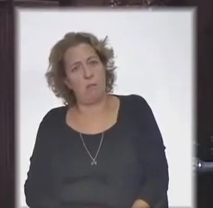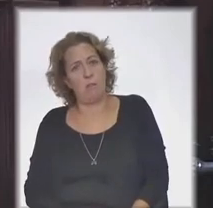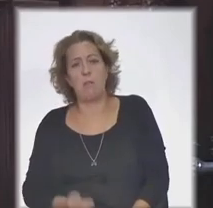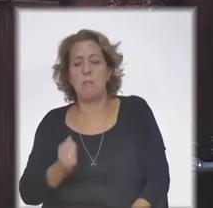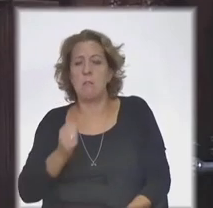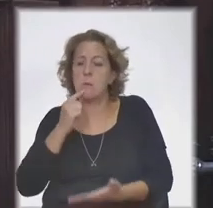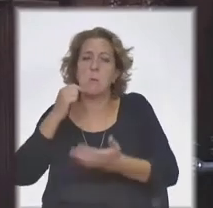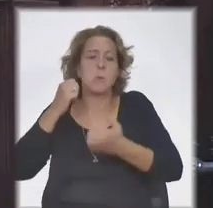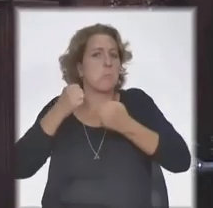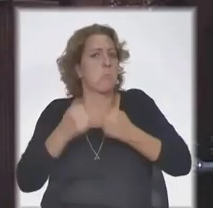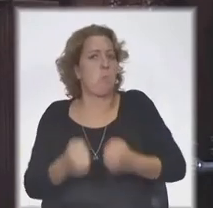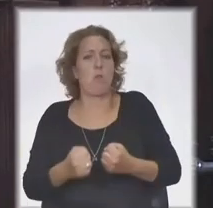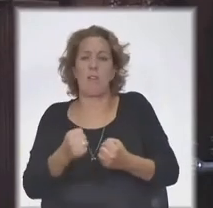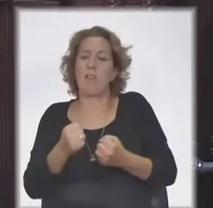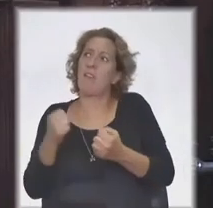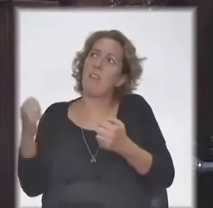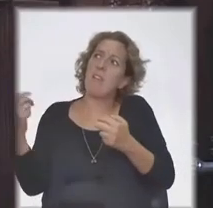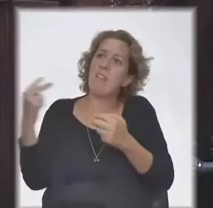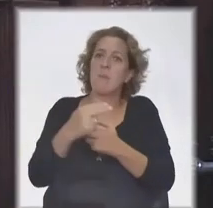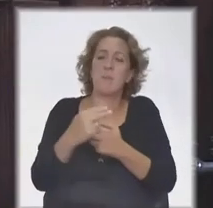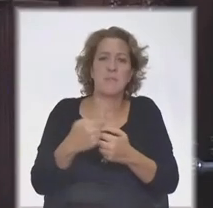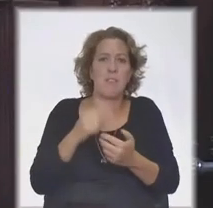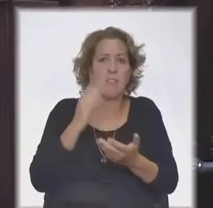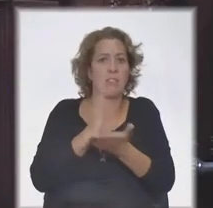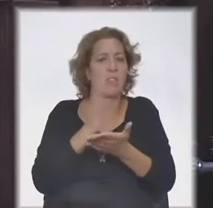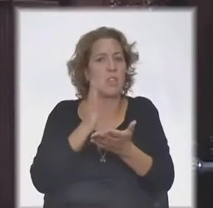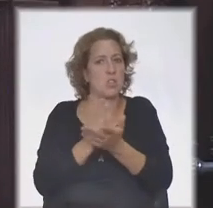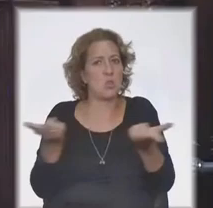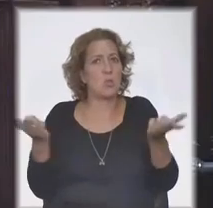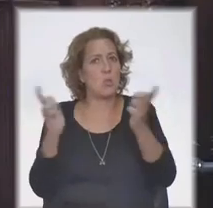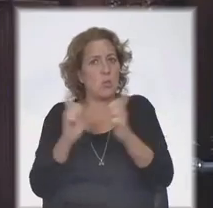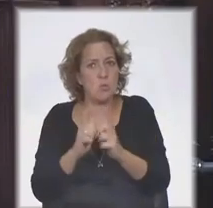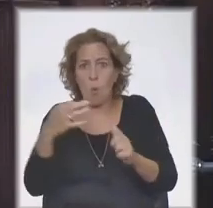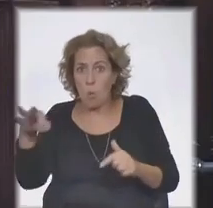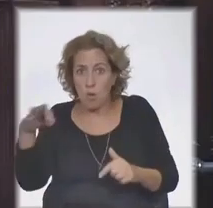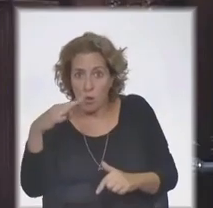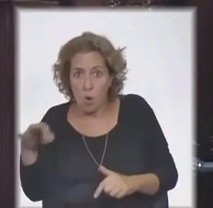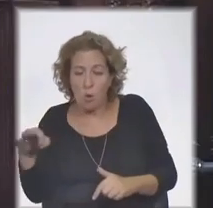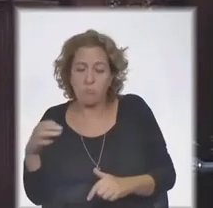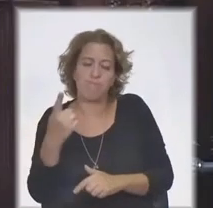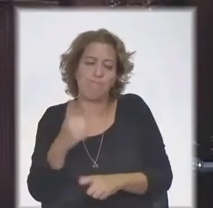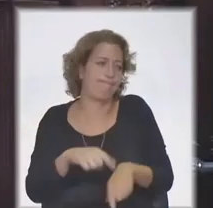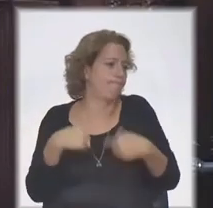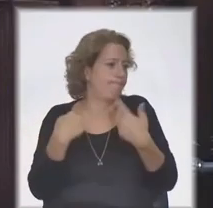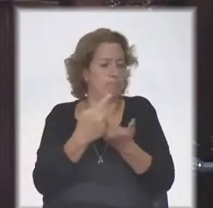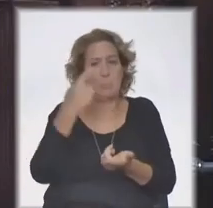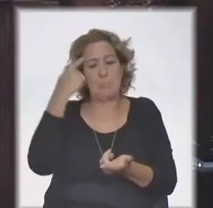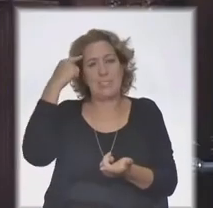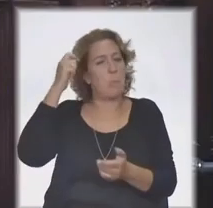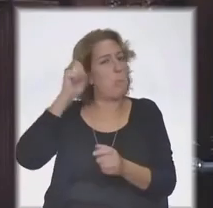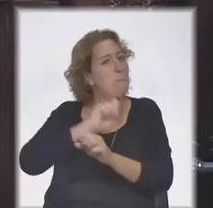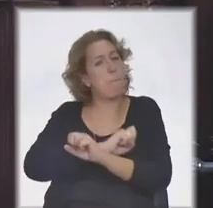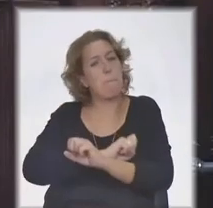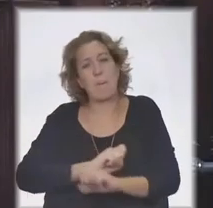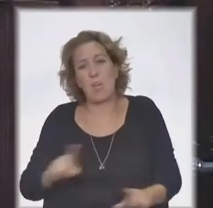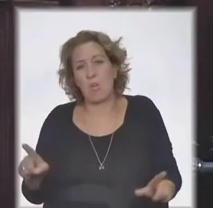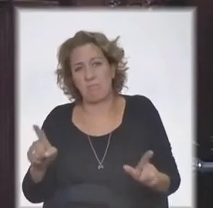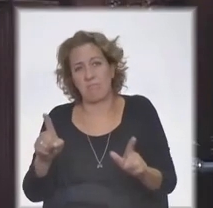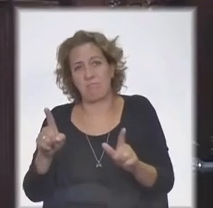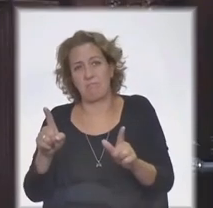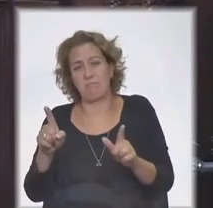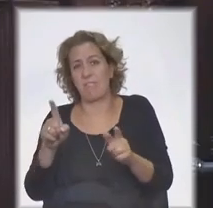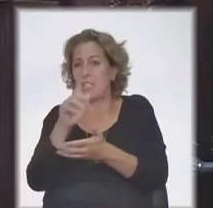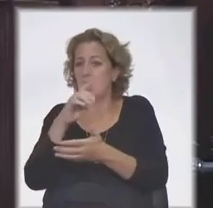Imponerle restricción al derecho a reunión como el único instrumento, nosotros consideramos que es profundizar grietas en una sociedad que